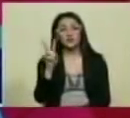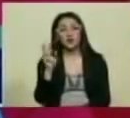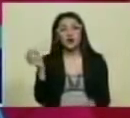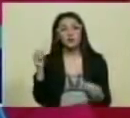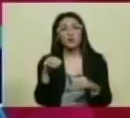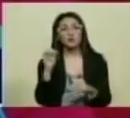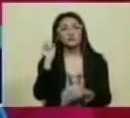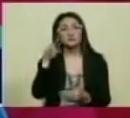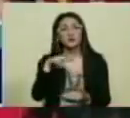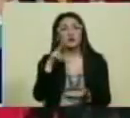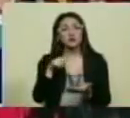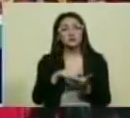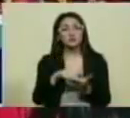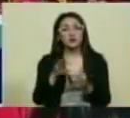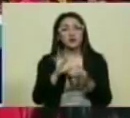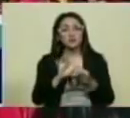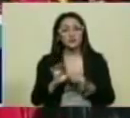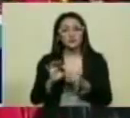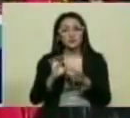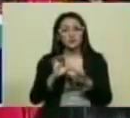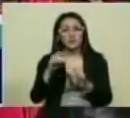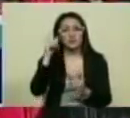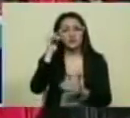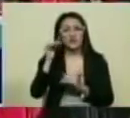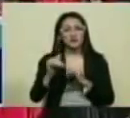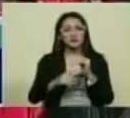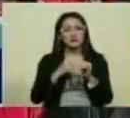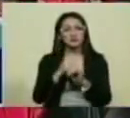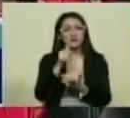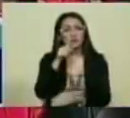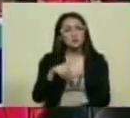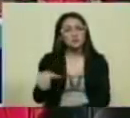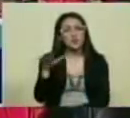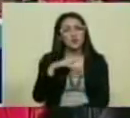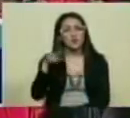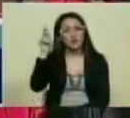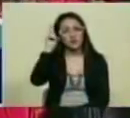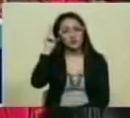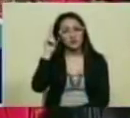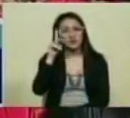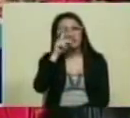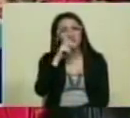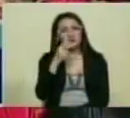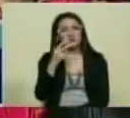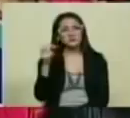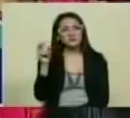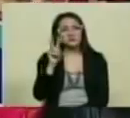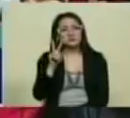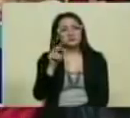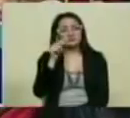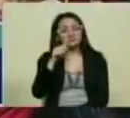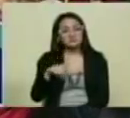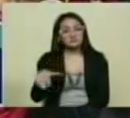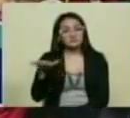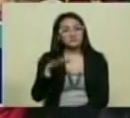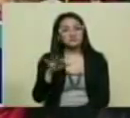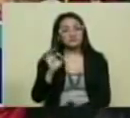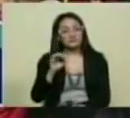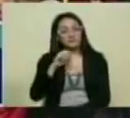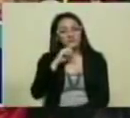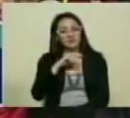Asamblea Nacional de unirse al Día Internacional de los Pueblos Indígenas del Mundo en el 2002, nuestros pueblos retoman su